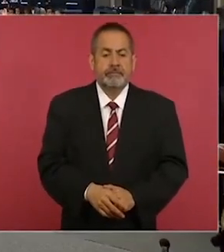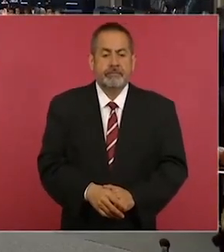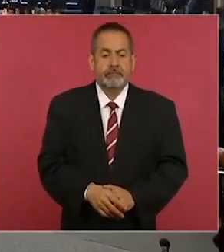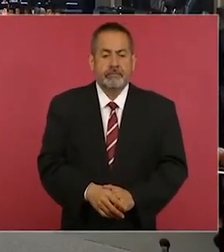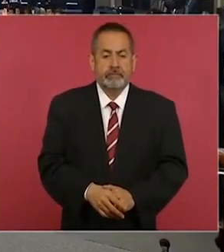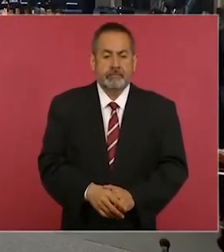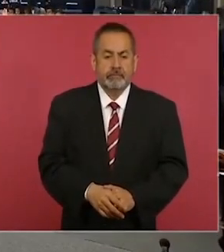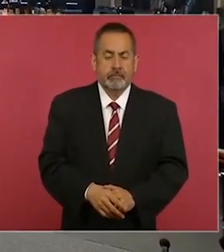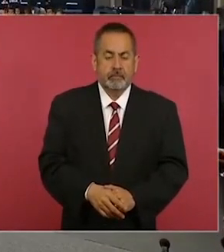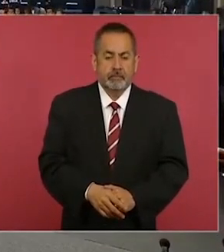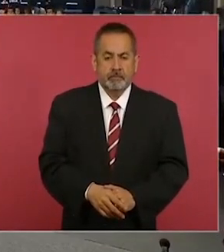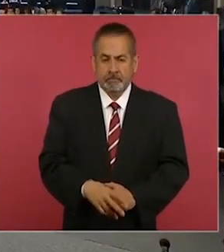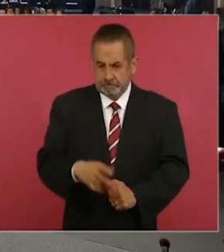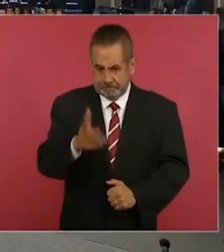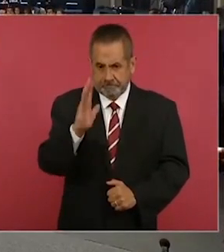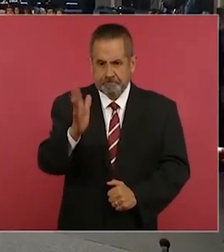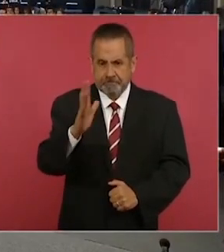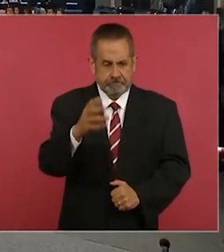Ya se nombró,